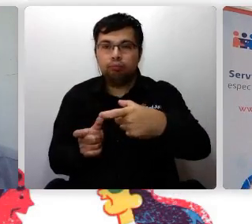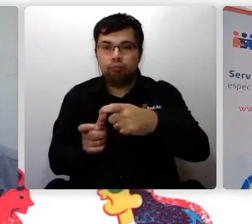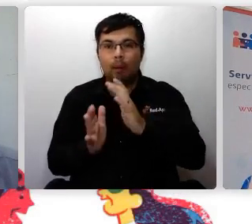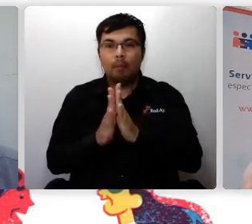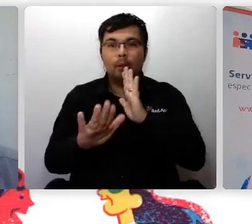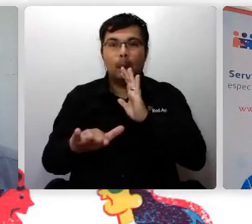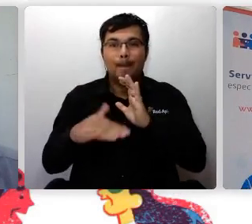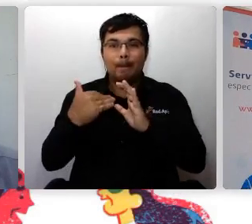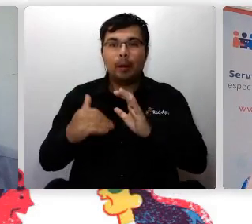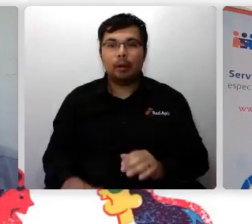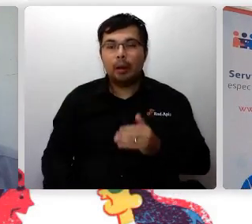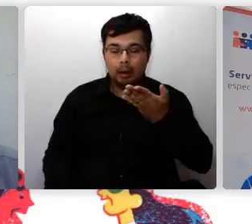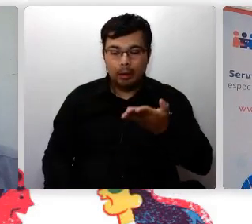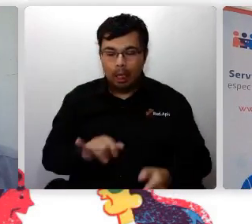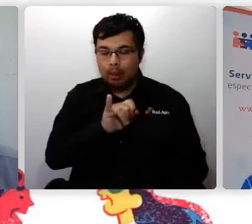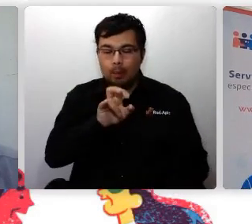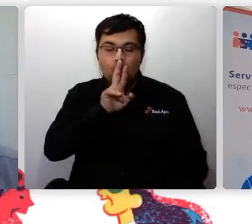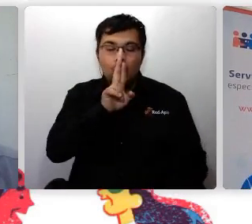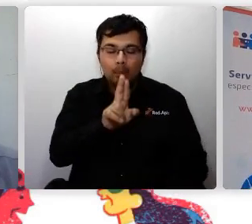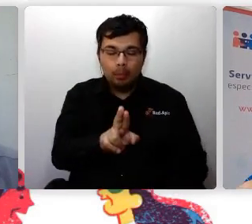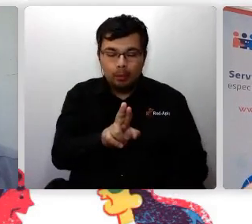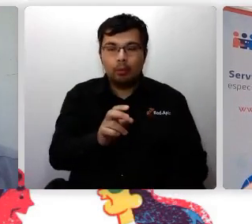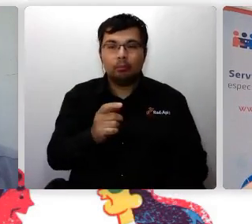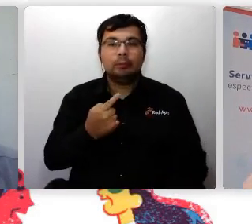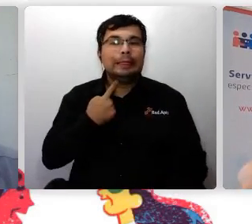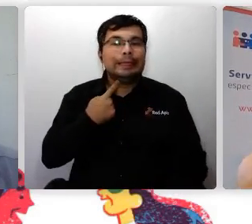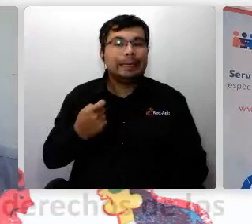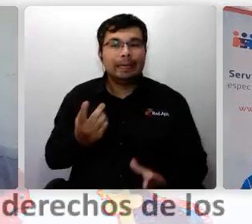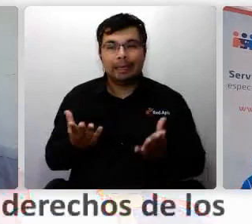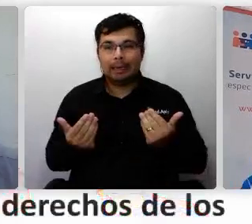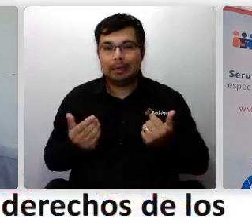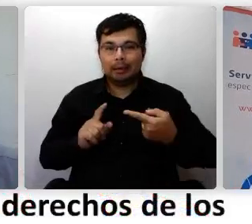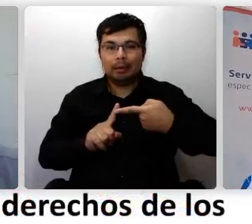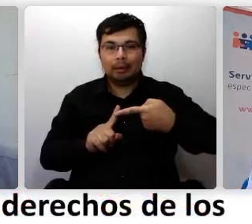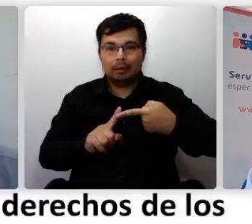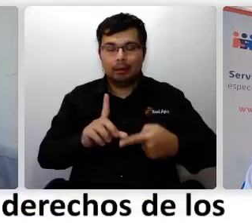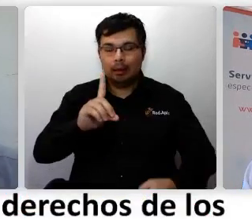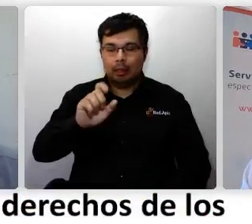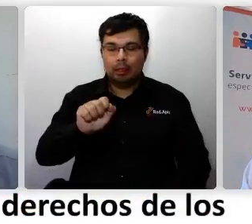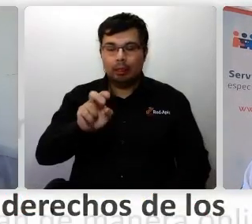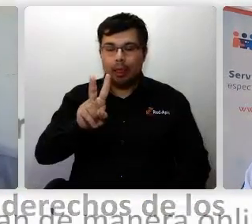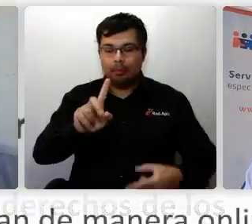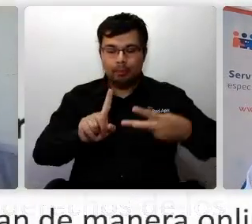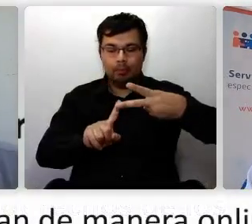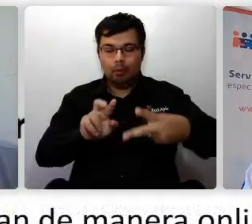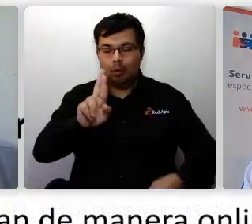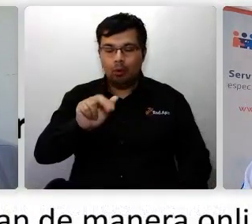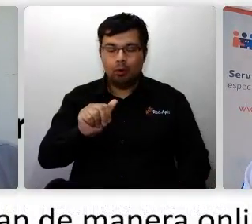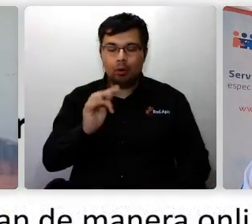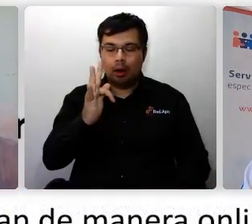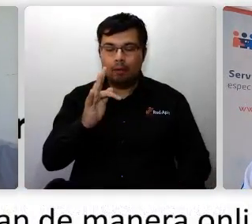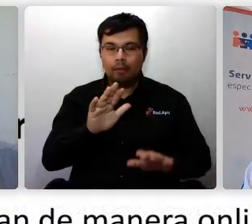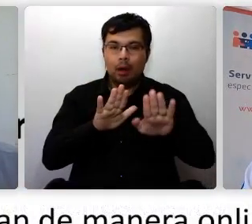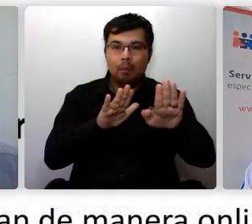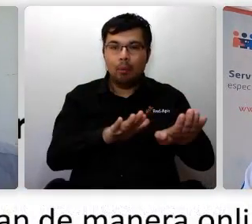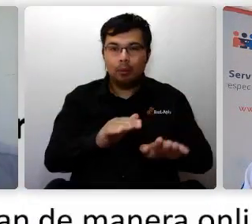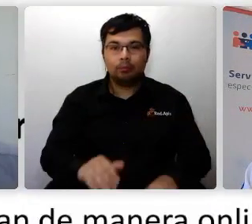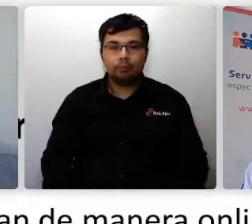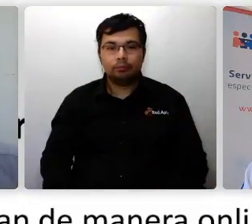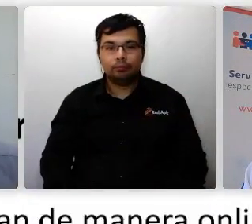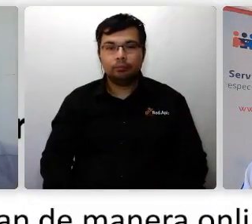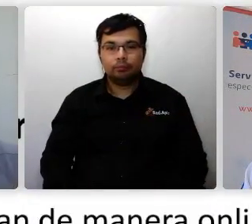y se amerita, ¿qué es lo que amerita? RAF, lo que sea, y la apoyamos justamente en eso. Perfecto, me volví a